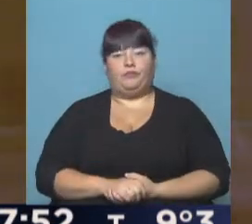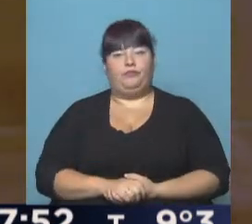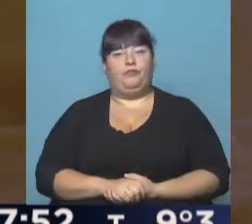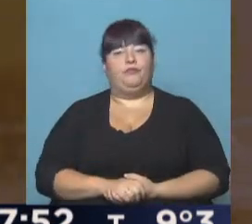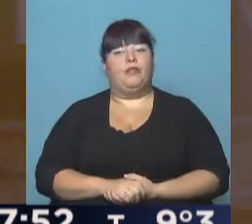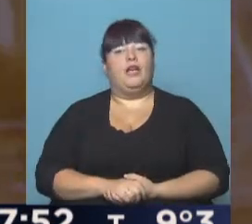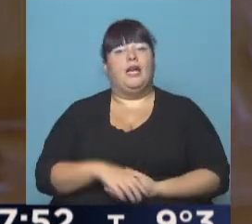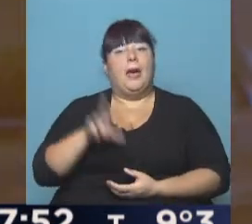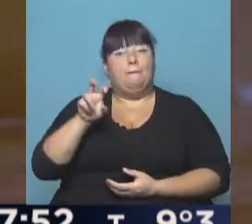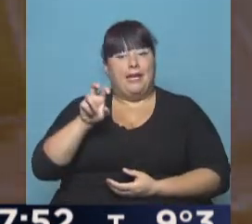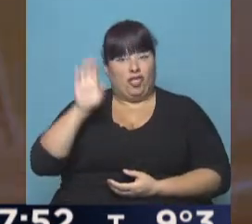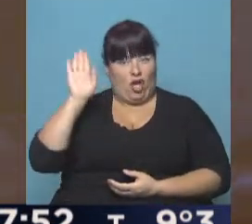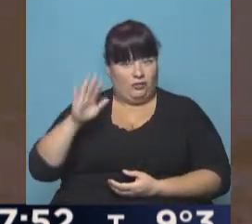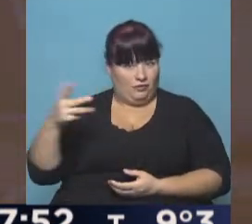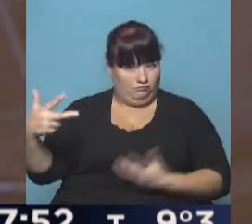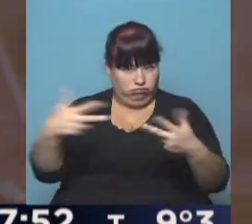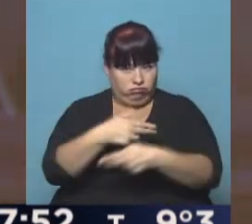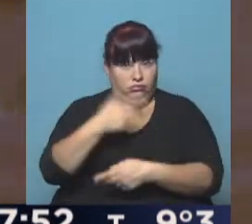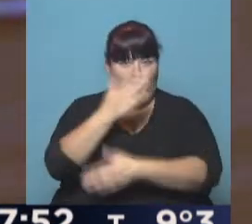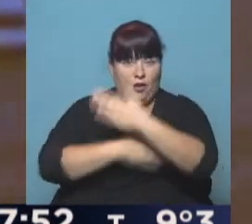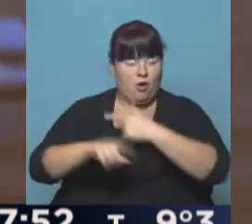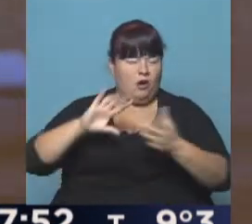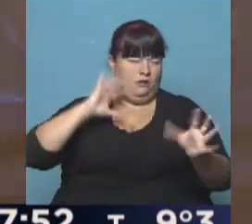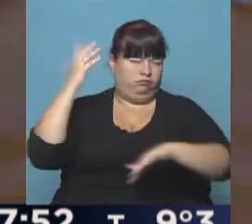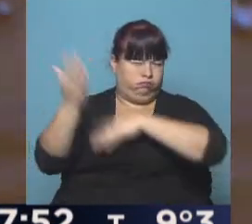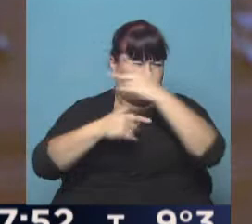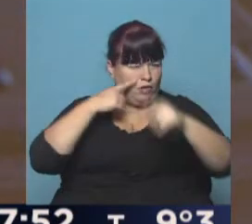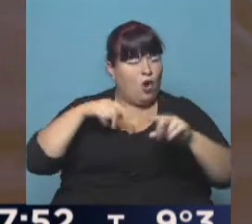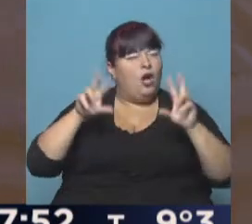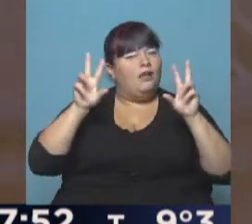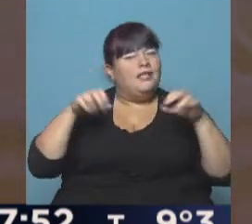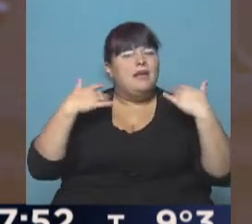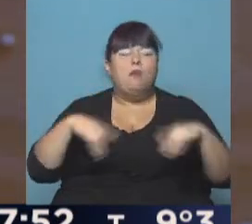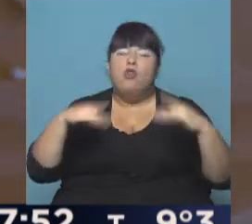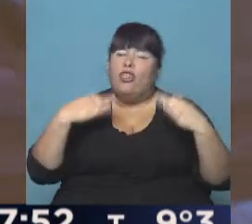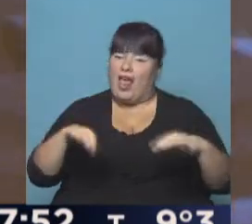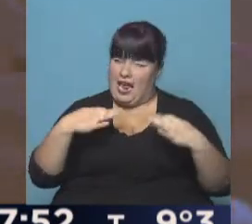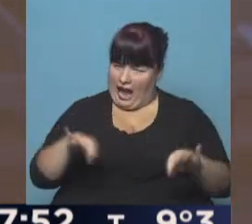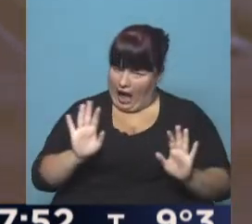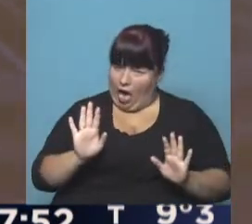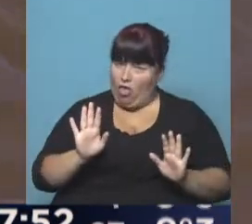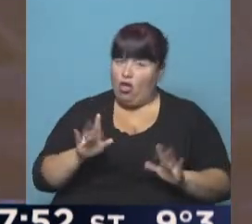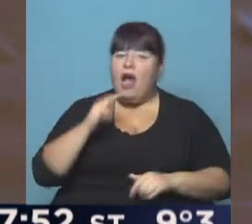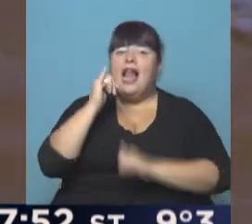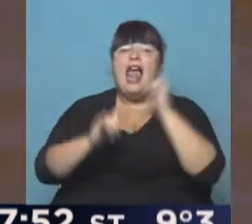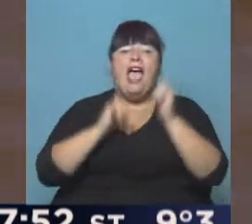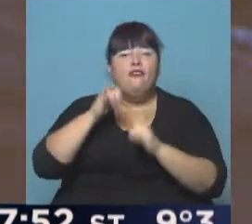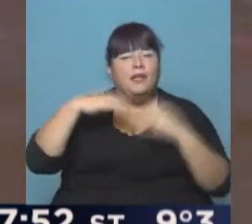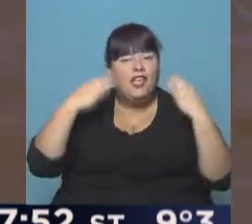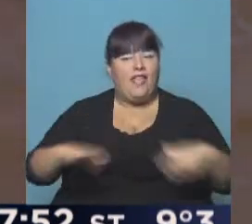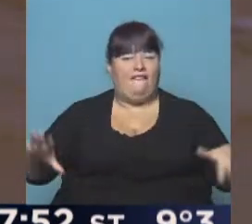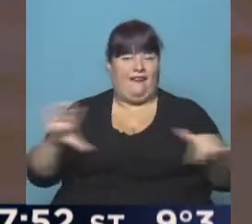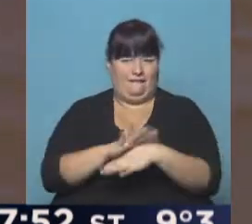baja de las pensiones con discapacidad toda una enorme polémica en un tema completamente vulnerable y delicado donde la información tiene que ser